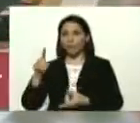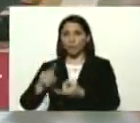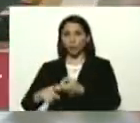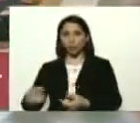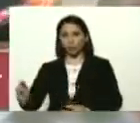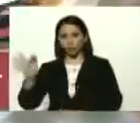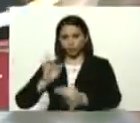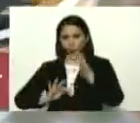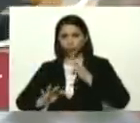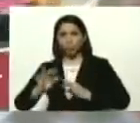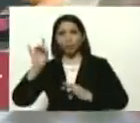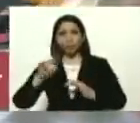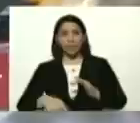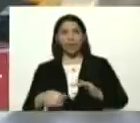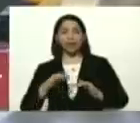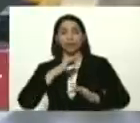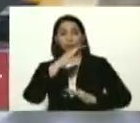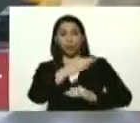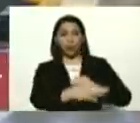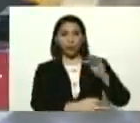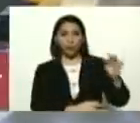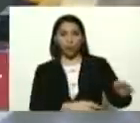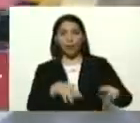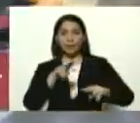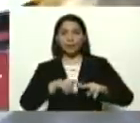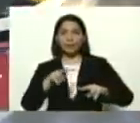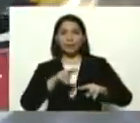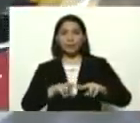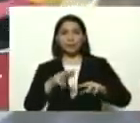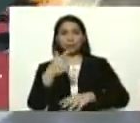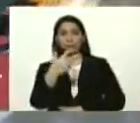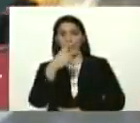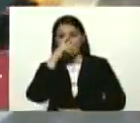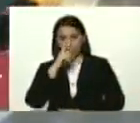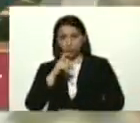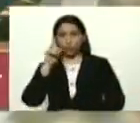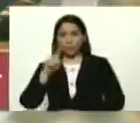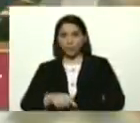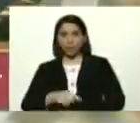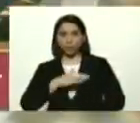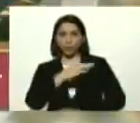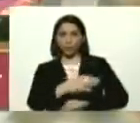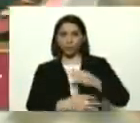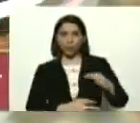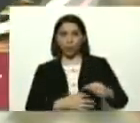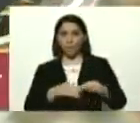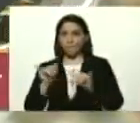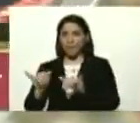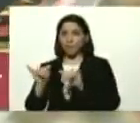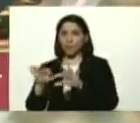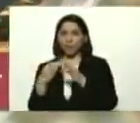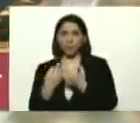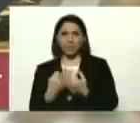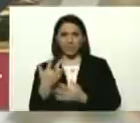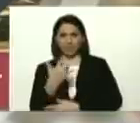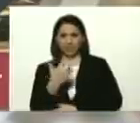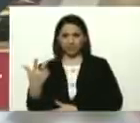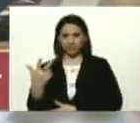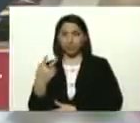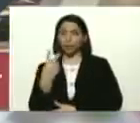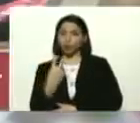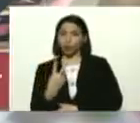Y además se contagió el niño de 3 años, también de este núcleo familiar. 2 casos